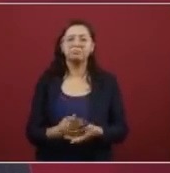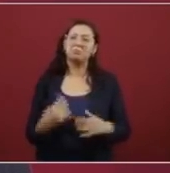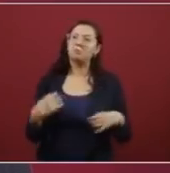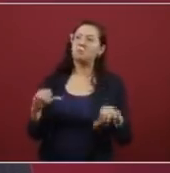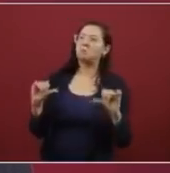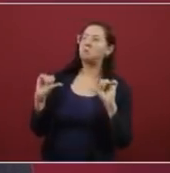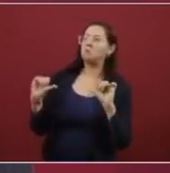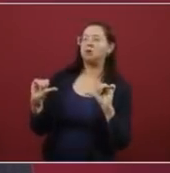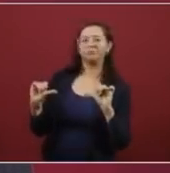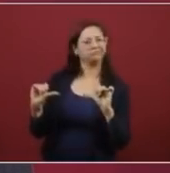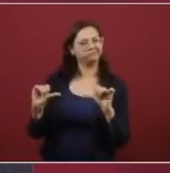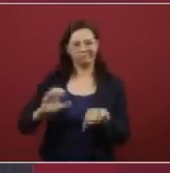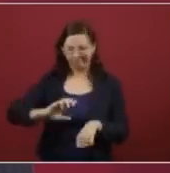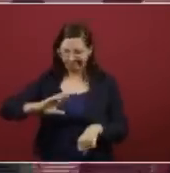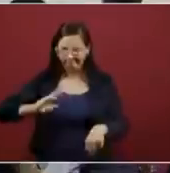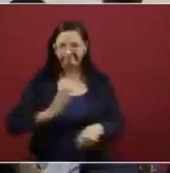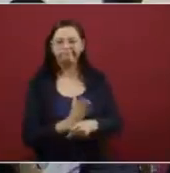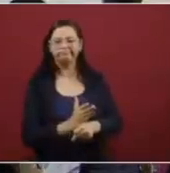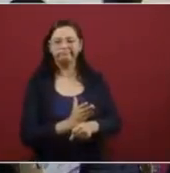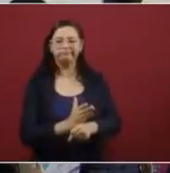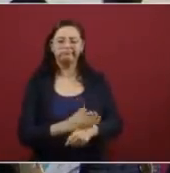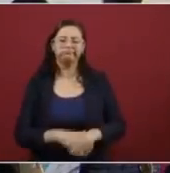impunidad.